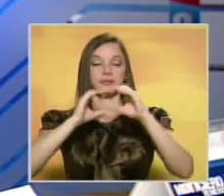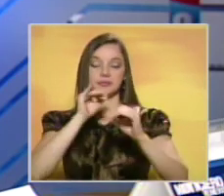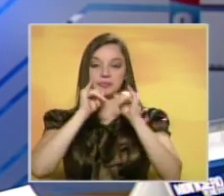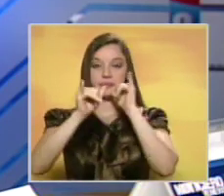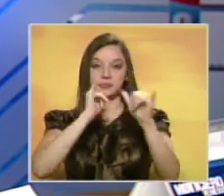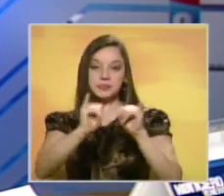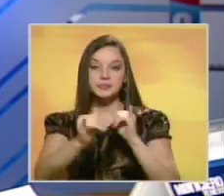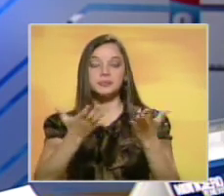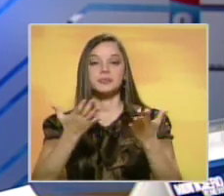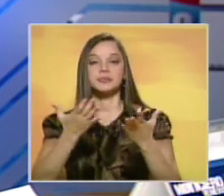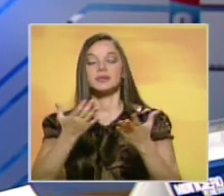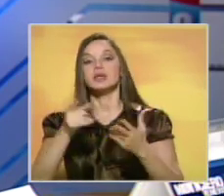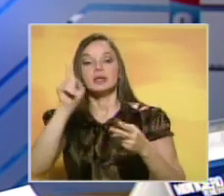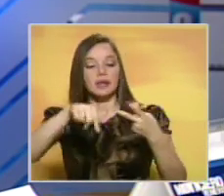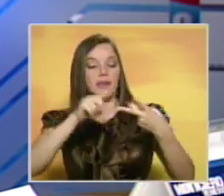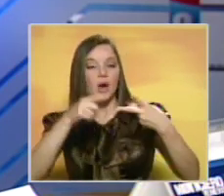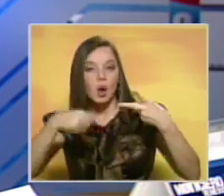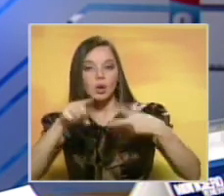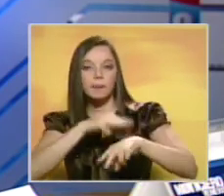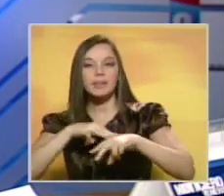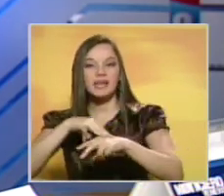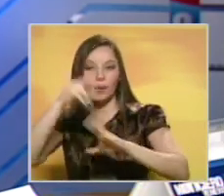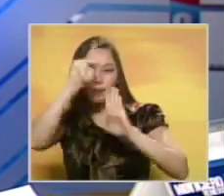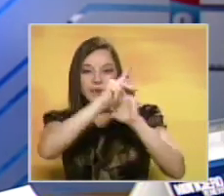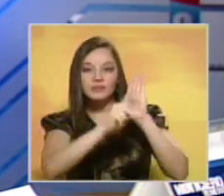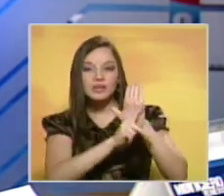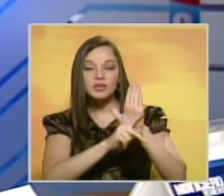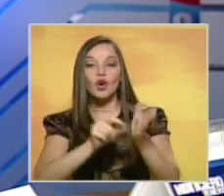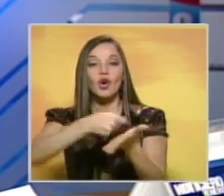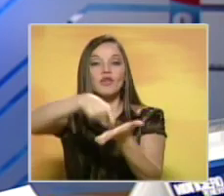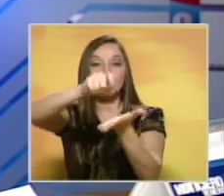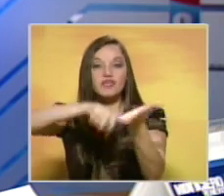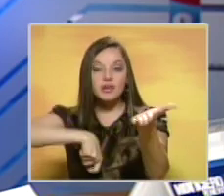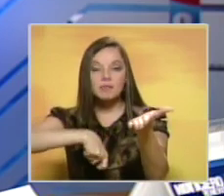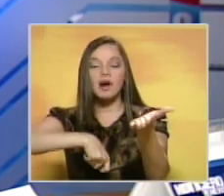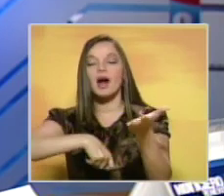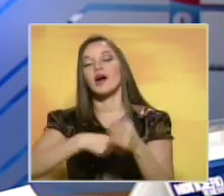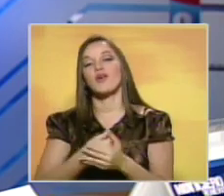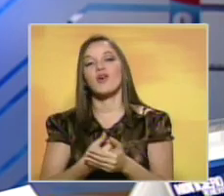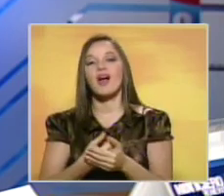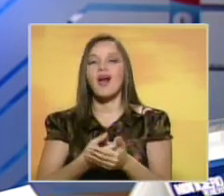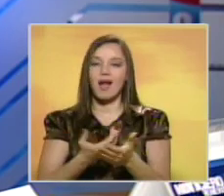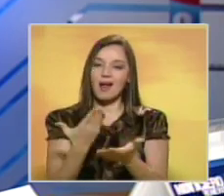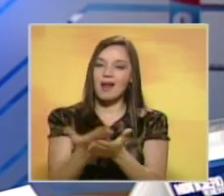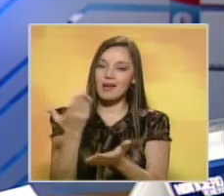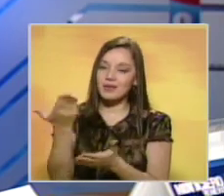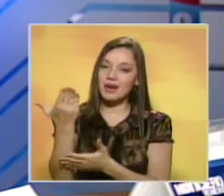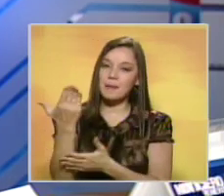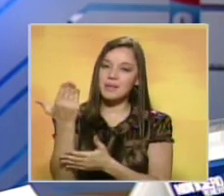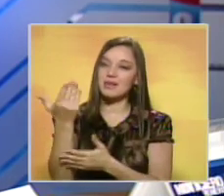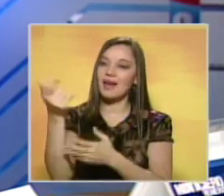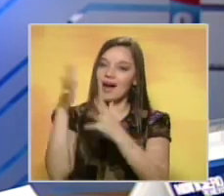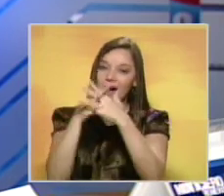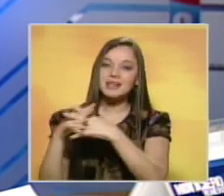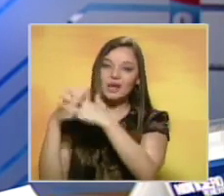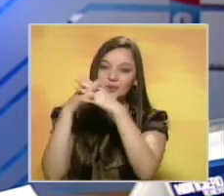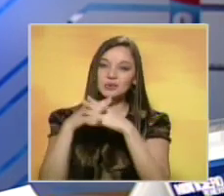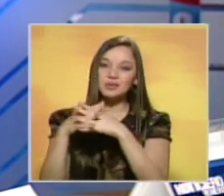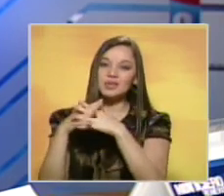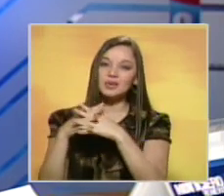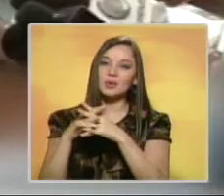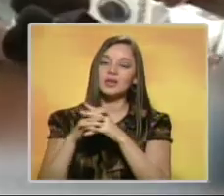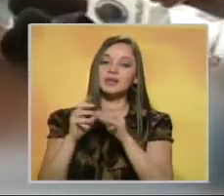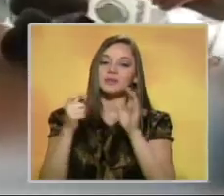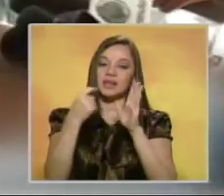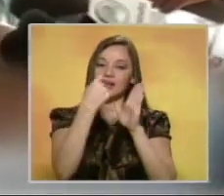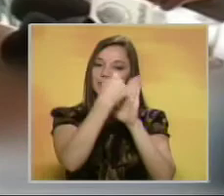la Planificación, Ricardo Menéndez, firmaron el documento que exige la derogación del decreto ejecutivo de los Estados Unidos en la Plaza Bolívar de